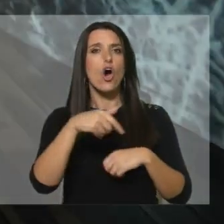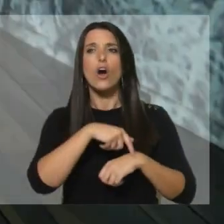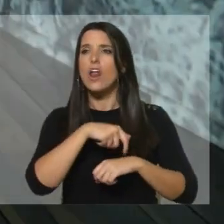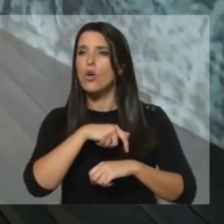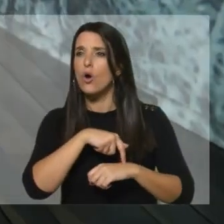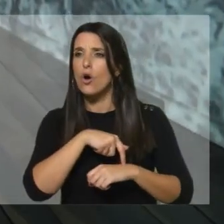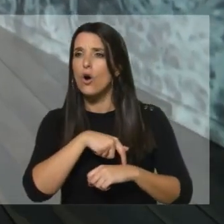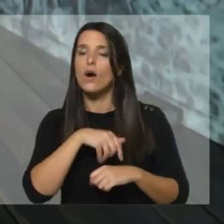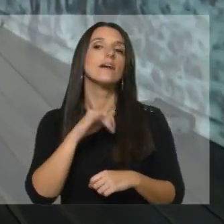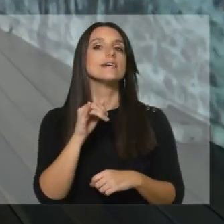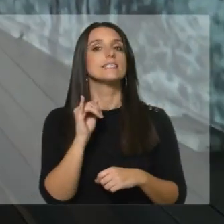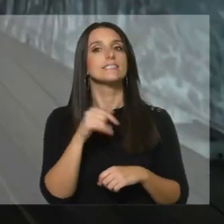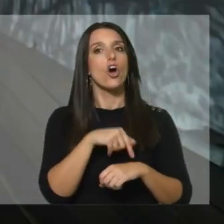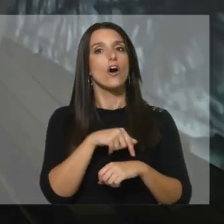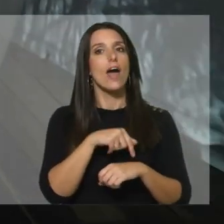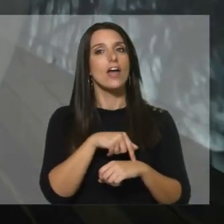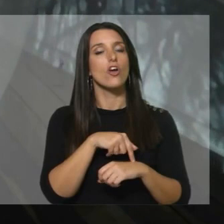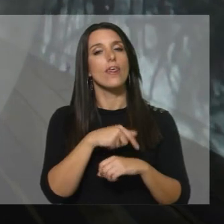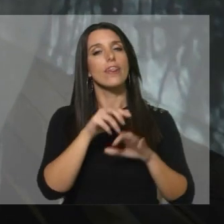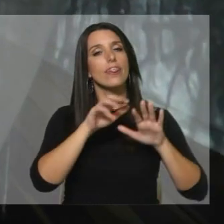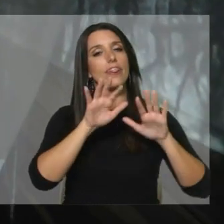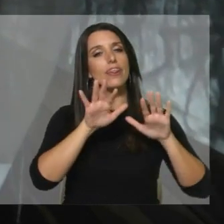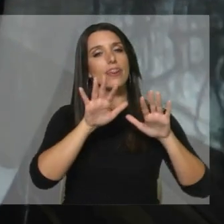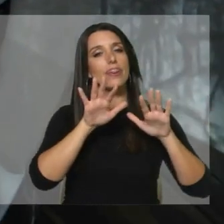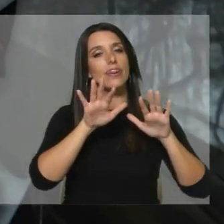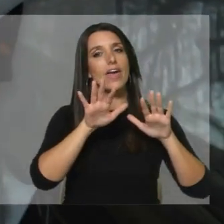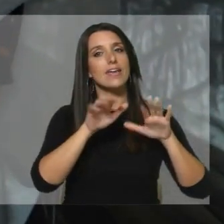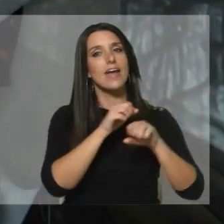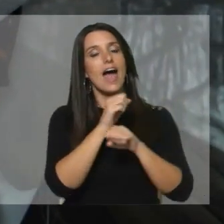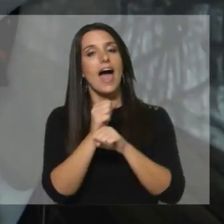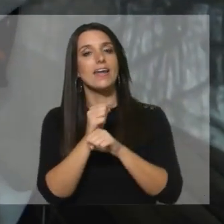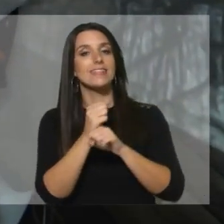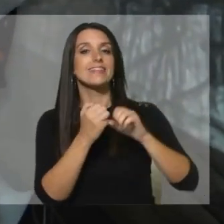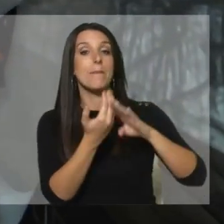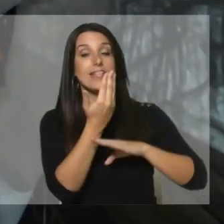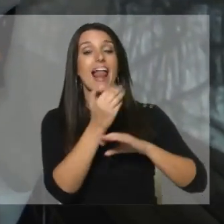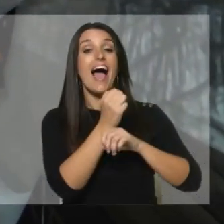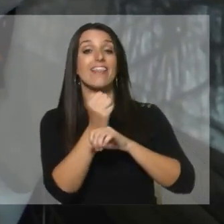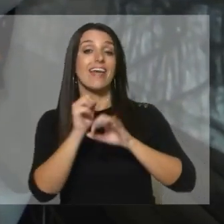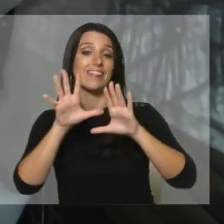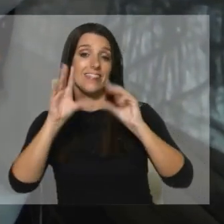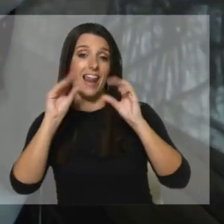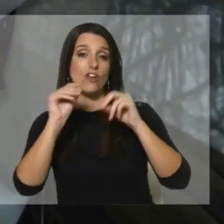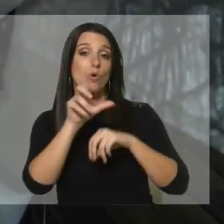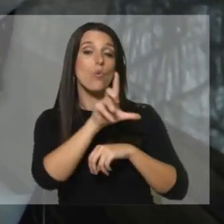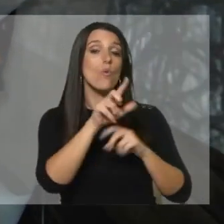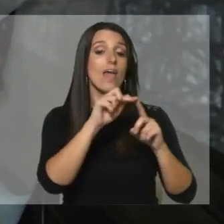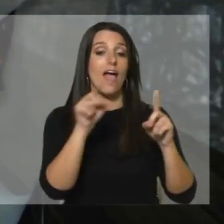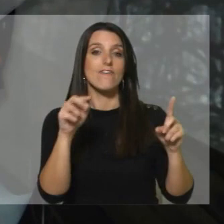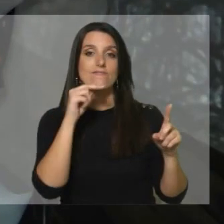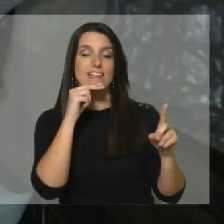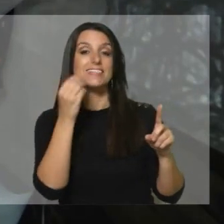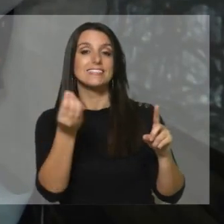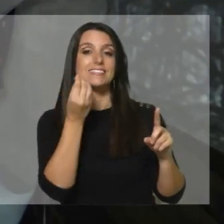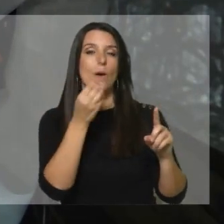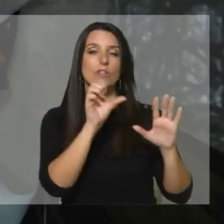horario? Tienen horario, sí. Es de 10 a 20, sí. De lunes a viernes. Sábado de